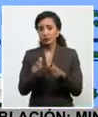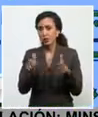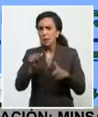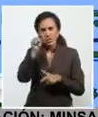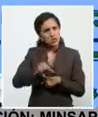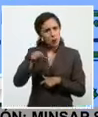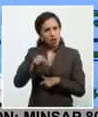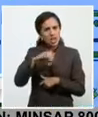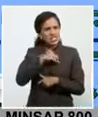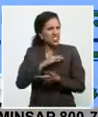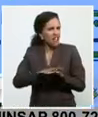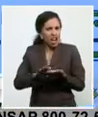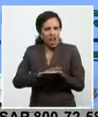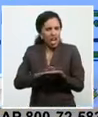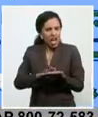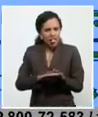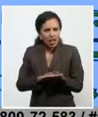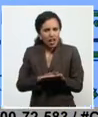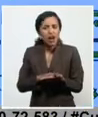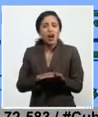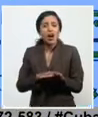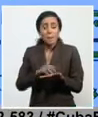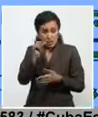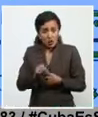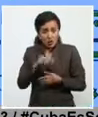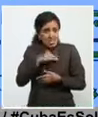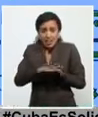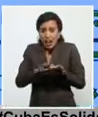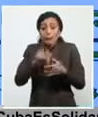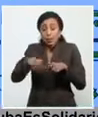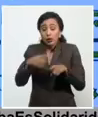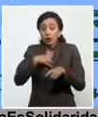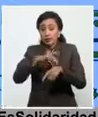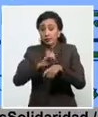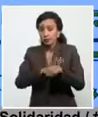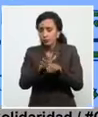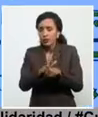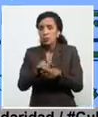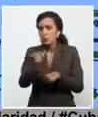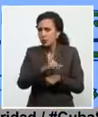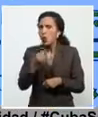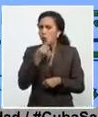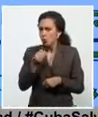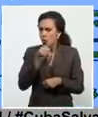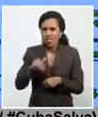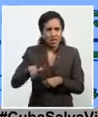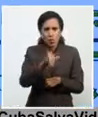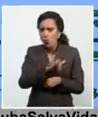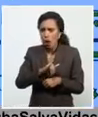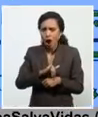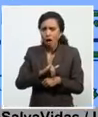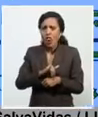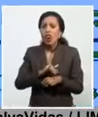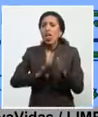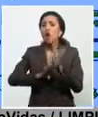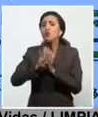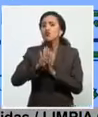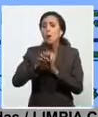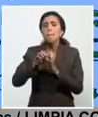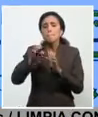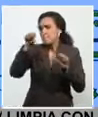asintomáticos. ¿Tiene las mismas posibilidades de presentar una evolución desfavorable de la enfermedad e incluso la muerte los